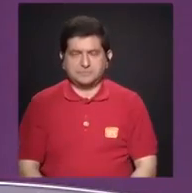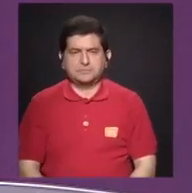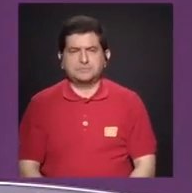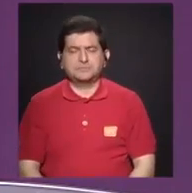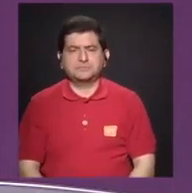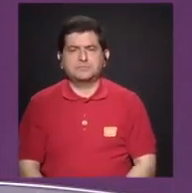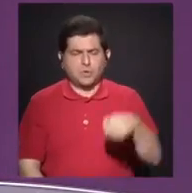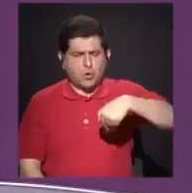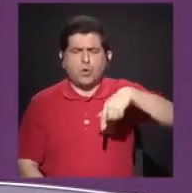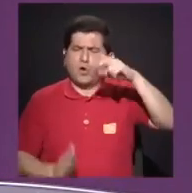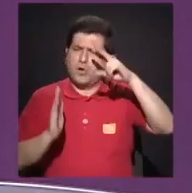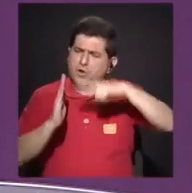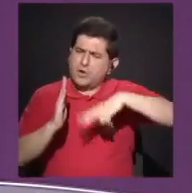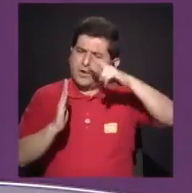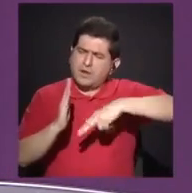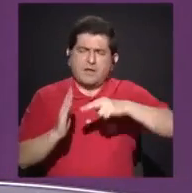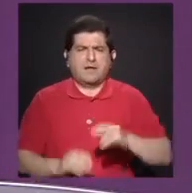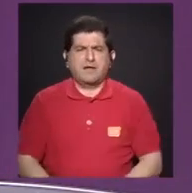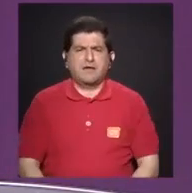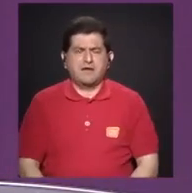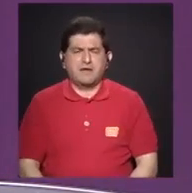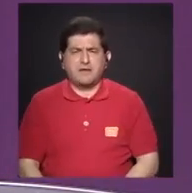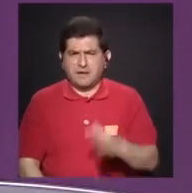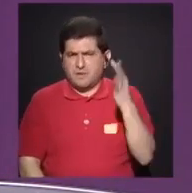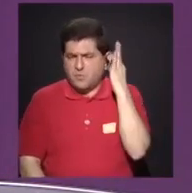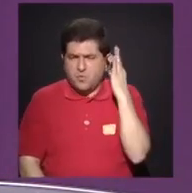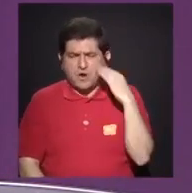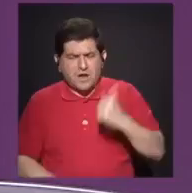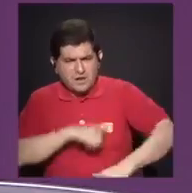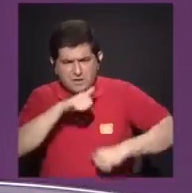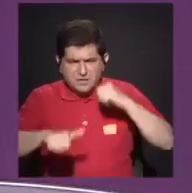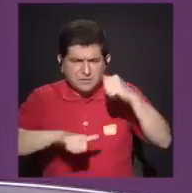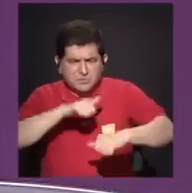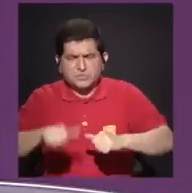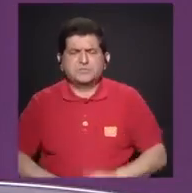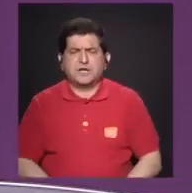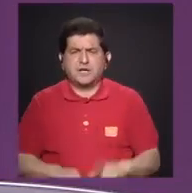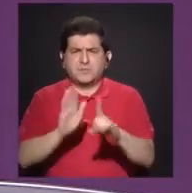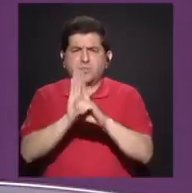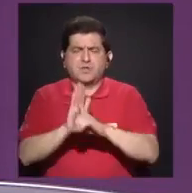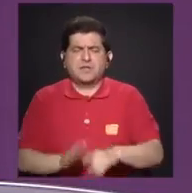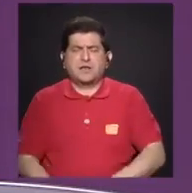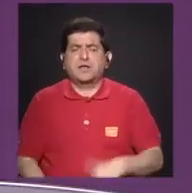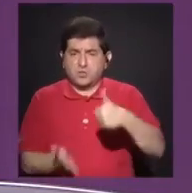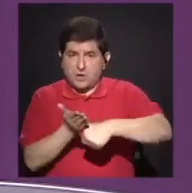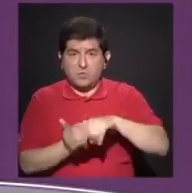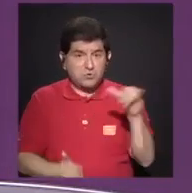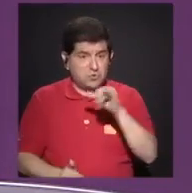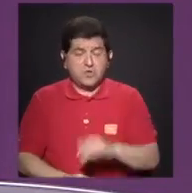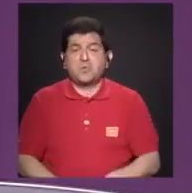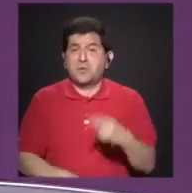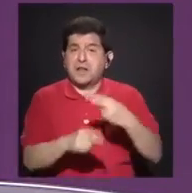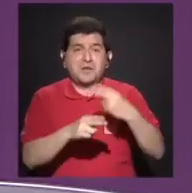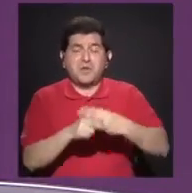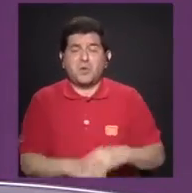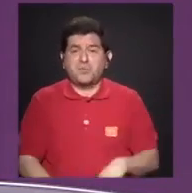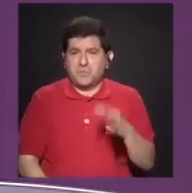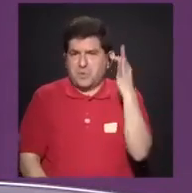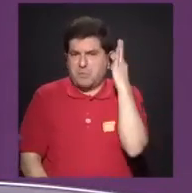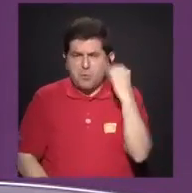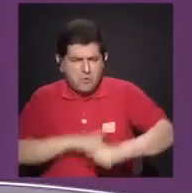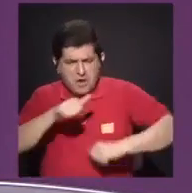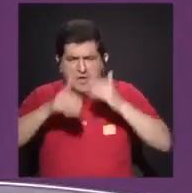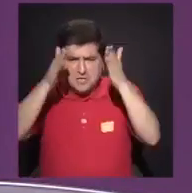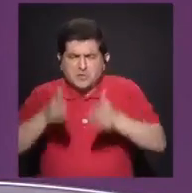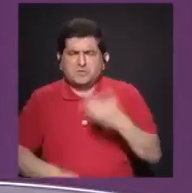hoy justamente leía a las feministas que reclamaron el derecho al voto, se les llamó feministas radicales. Por supuesto. ¿Verdad? Por supuesto.